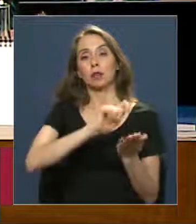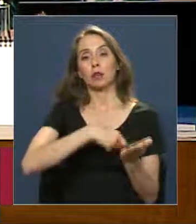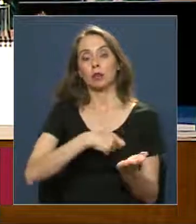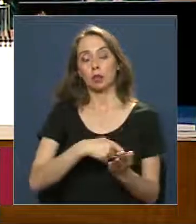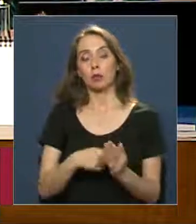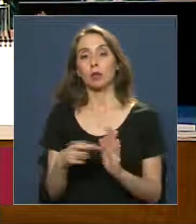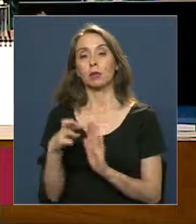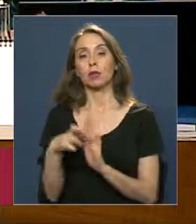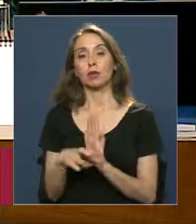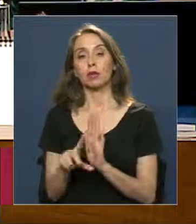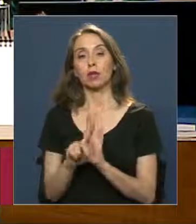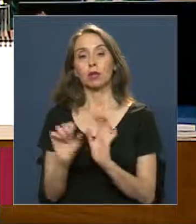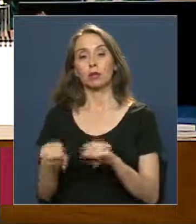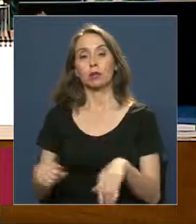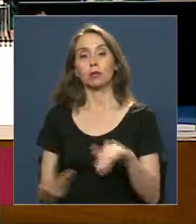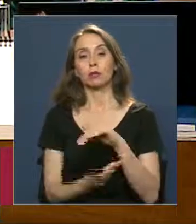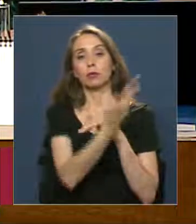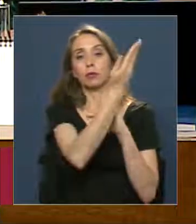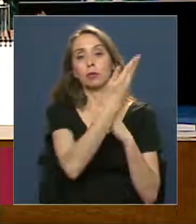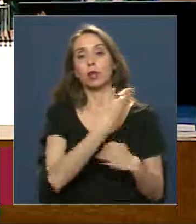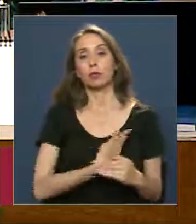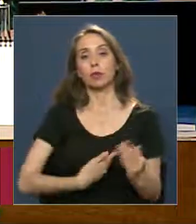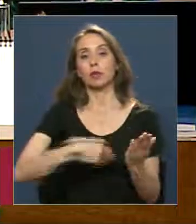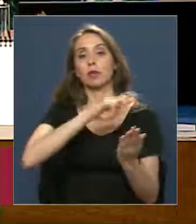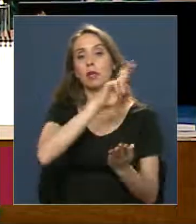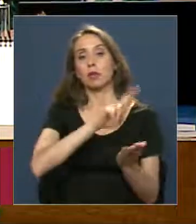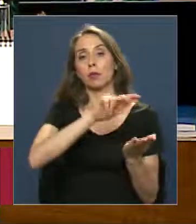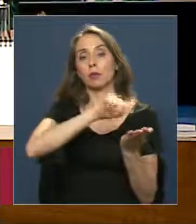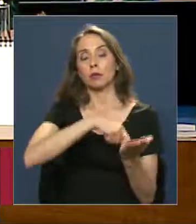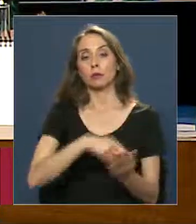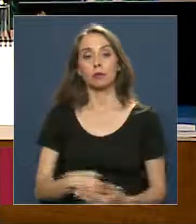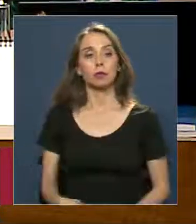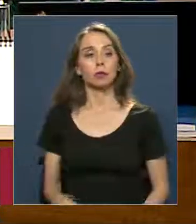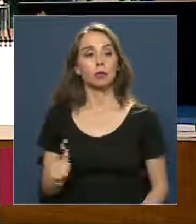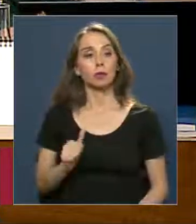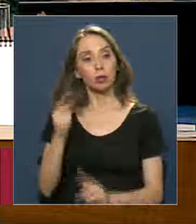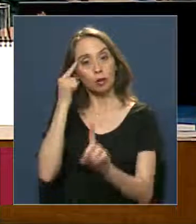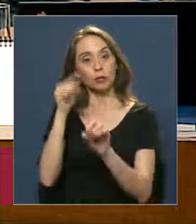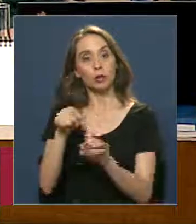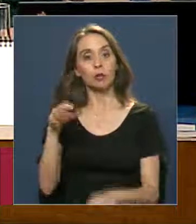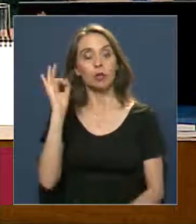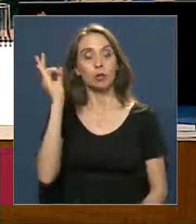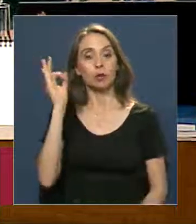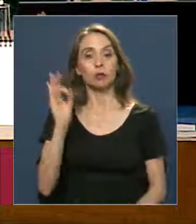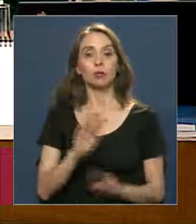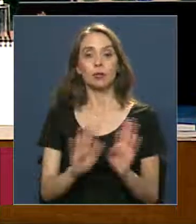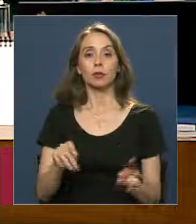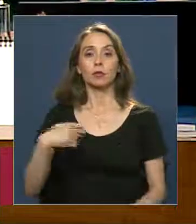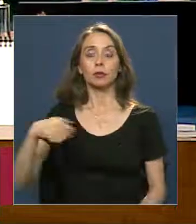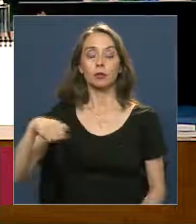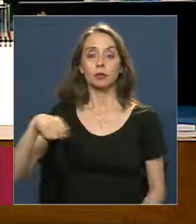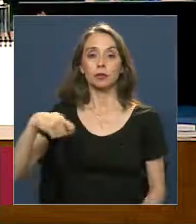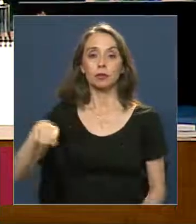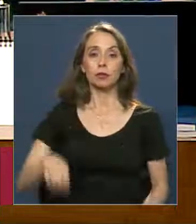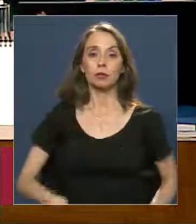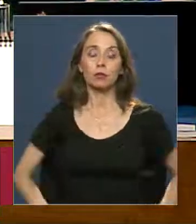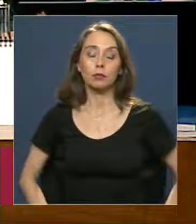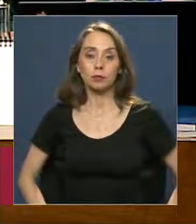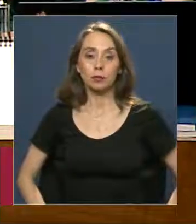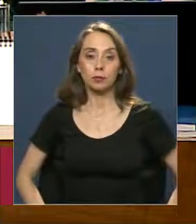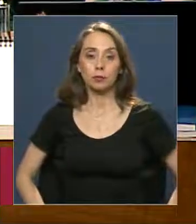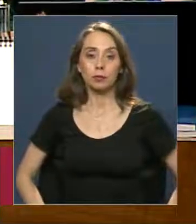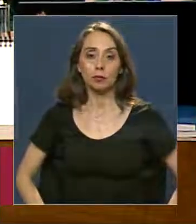Aprobado el proyecto y se despacha promulgación. Por haberse cumplido el objeto de la sesión, esta se levanta.